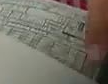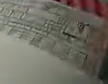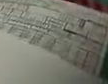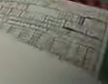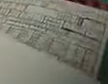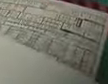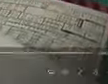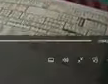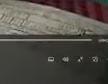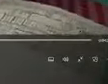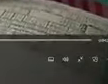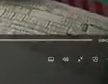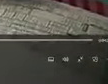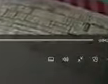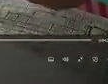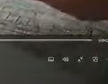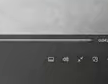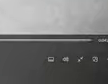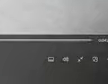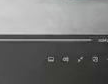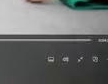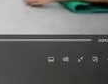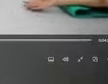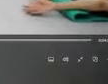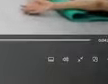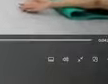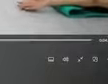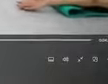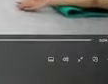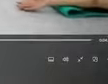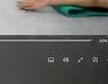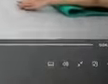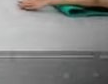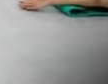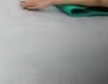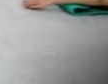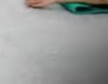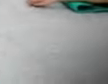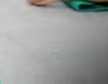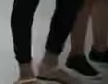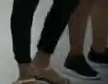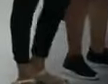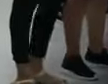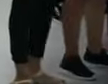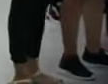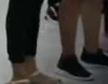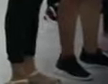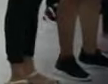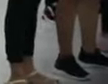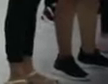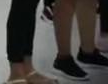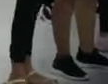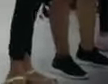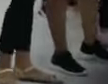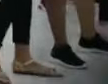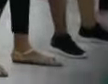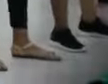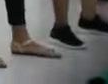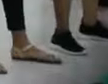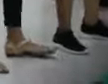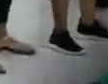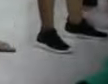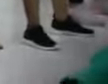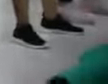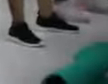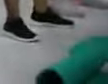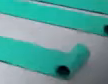de Casanare a través de la red prestadora de servicios de salud, con el fin de dar cumplimiento a las intervenciones individuales que están